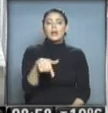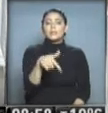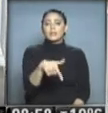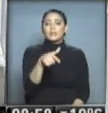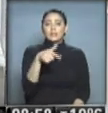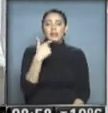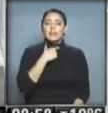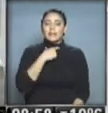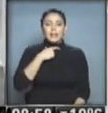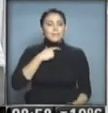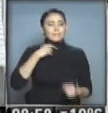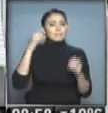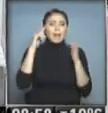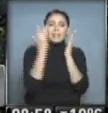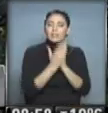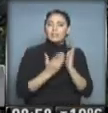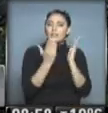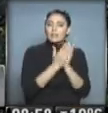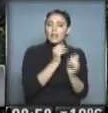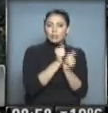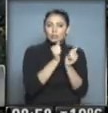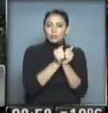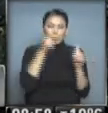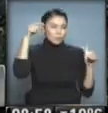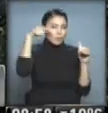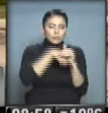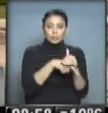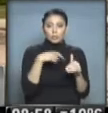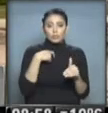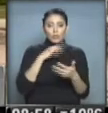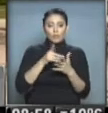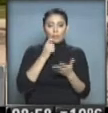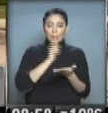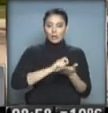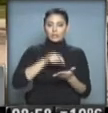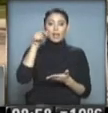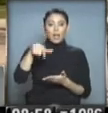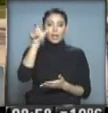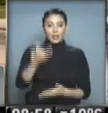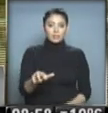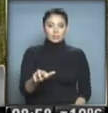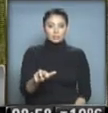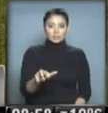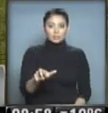ha procurado investigar las historias a fondo, que yo lo hice desde el periodismo, pero él lo está haciendo desde